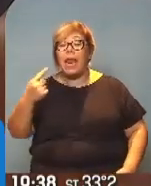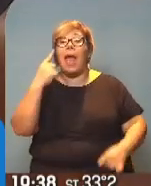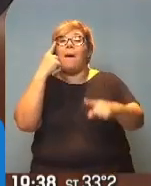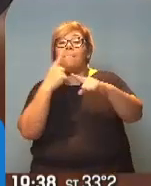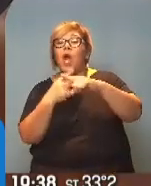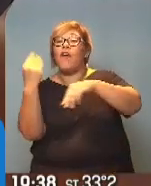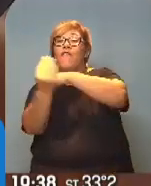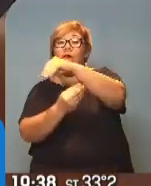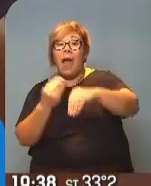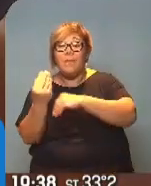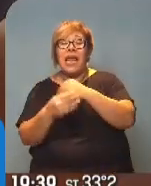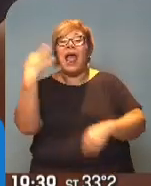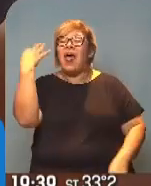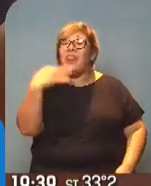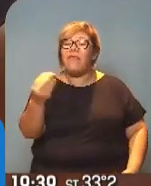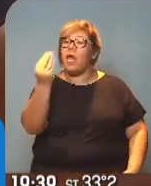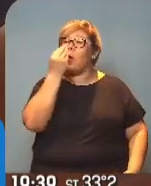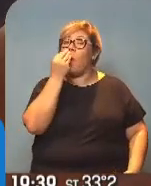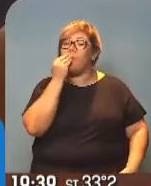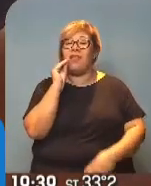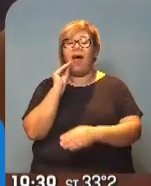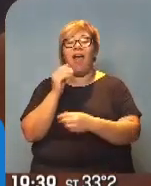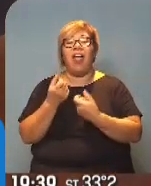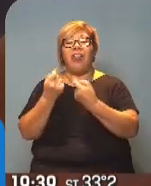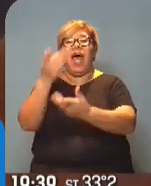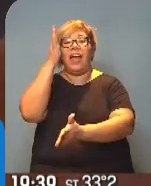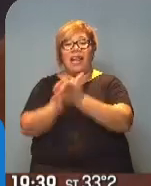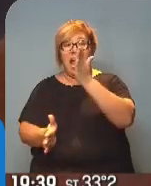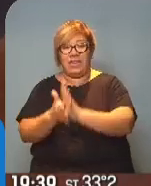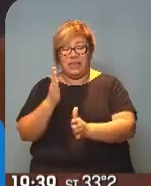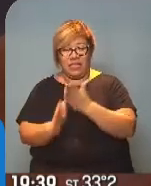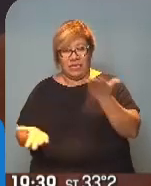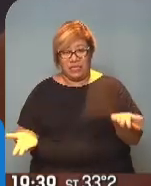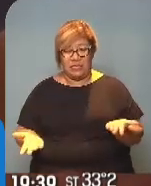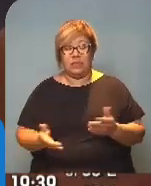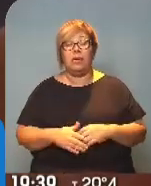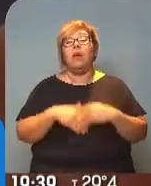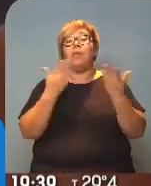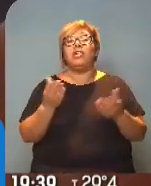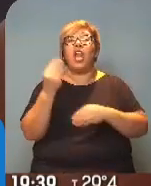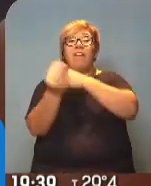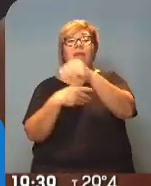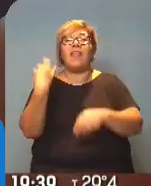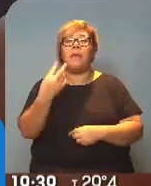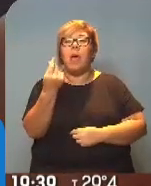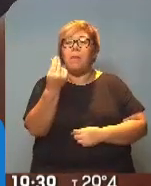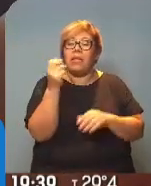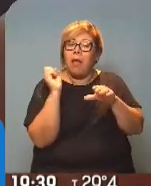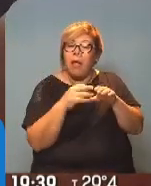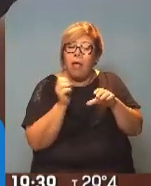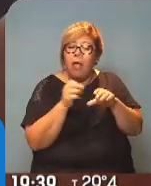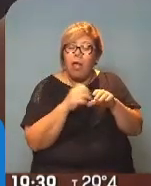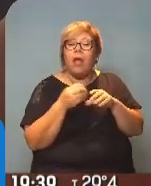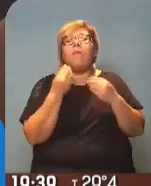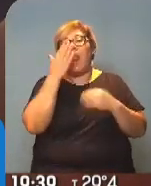entrega una por mes con un sobreprecio del 1.500%. Entonces las familias tienen que ahorrar para conseguir esa pequeña cantidad de